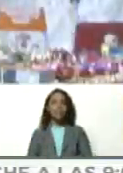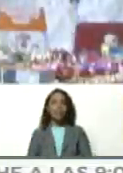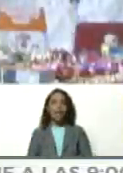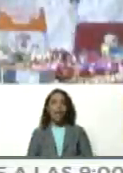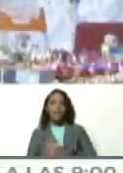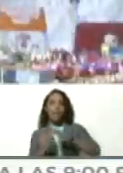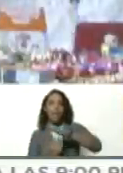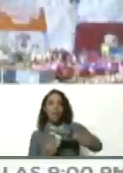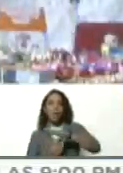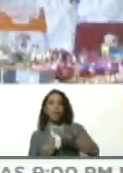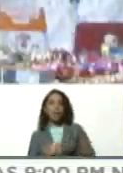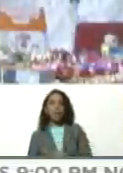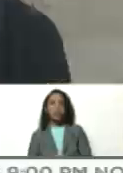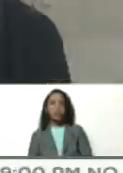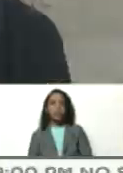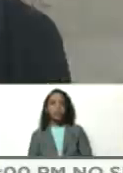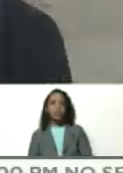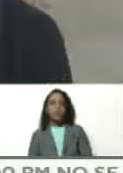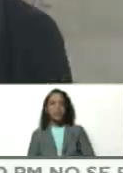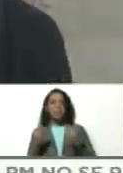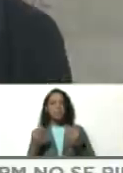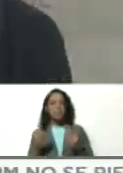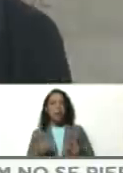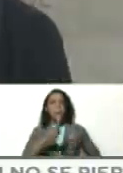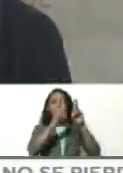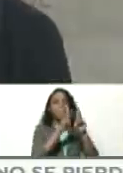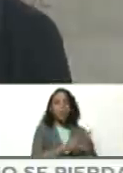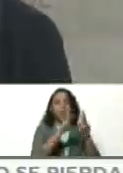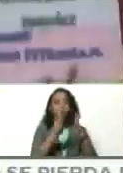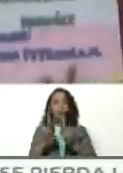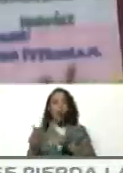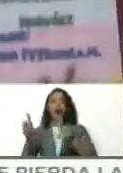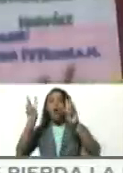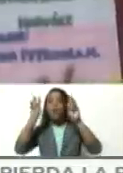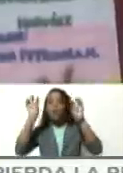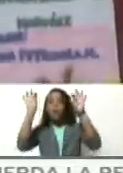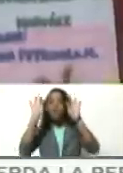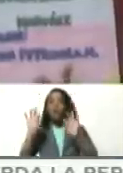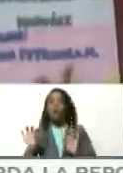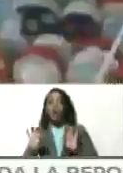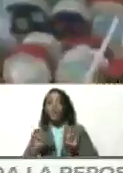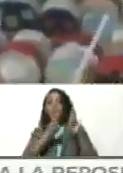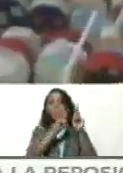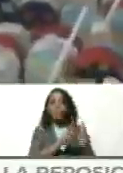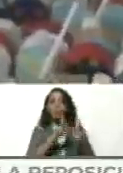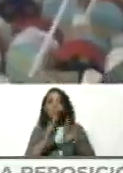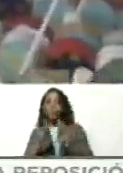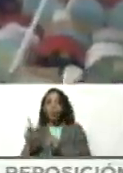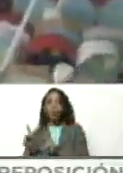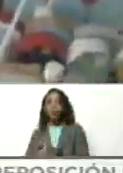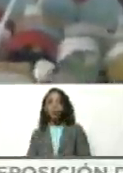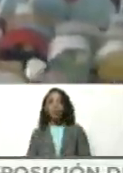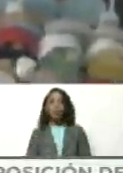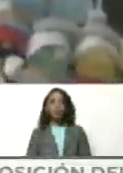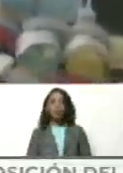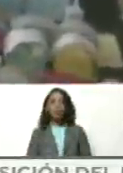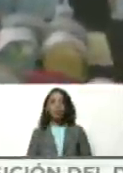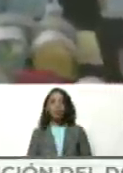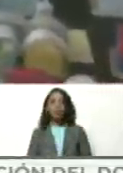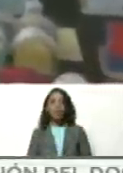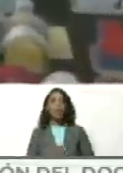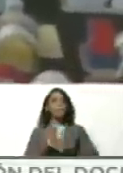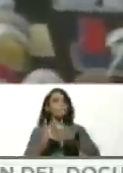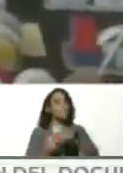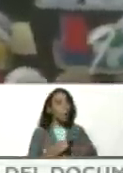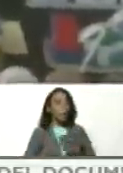la base, para una planificación, una nueva metodología de planificación. Vamos